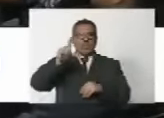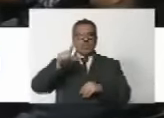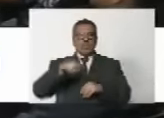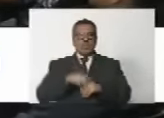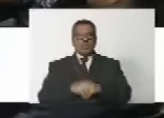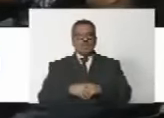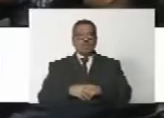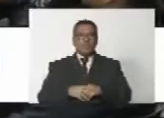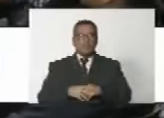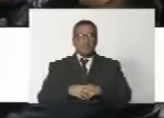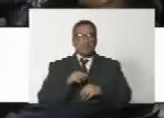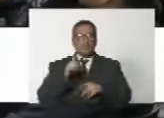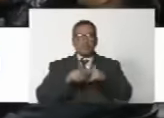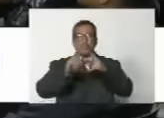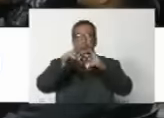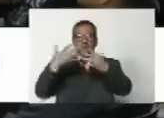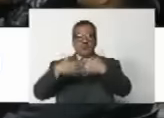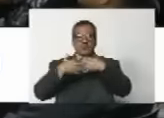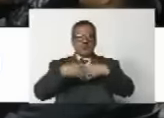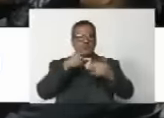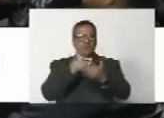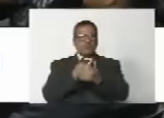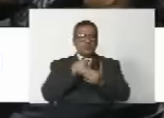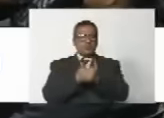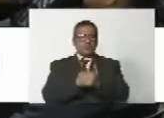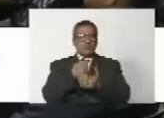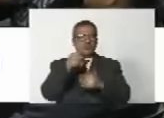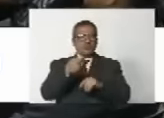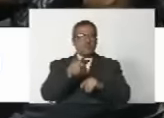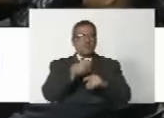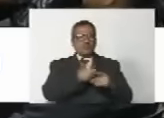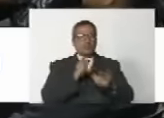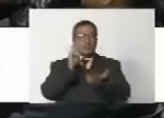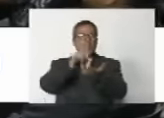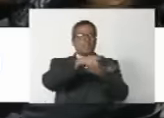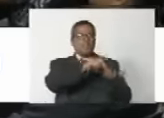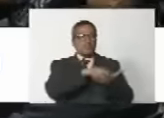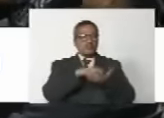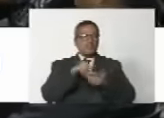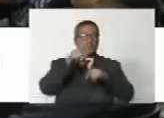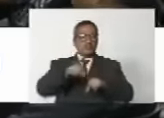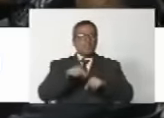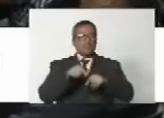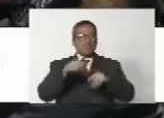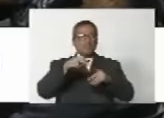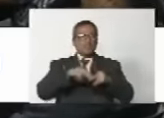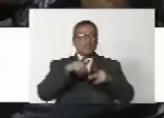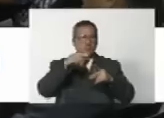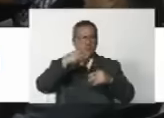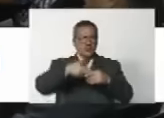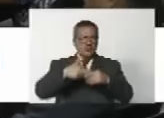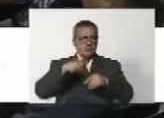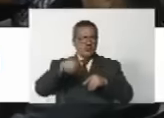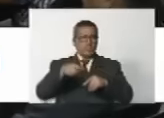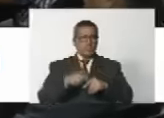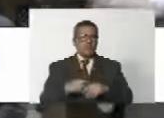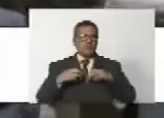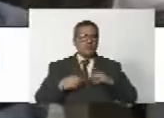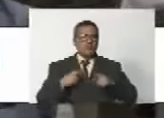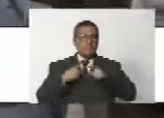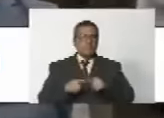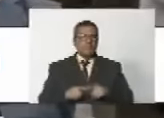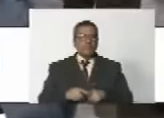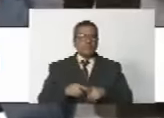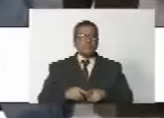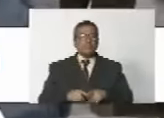cifra, ambas empresas van a pagar su bonito de participación por venir a explotar petróleo en Venezuela, y en este caso esta